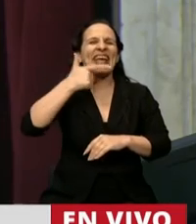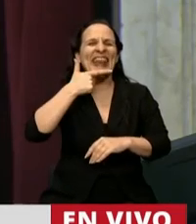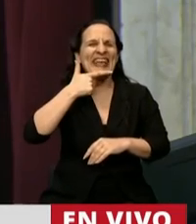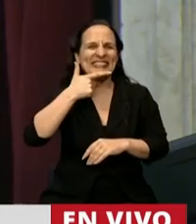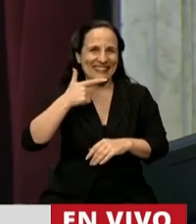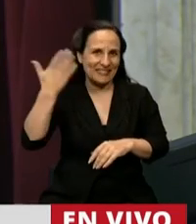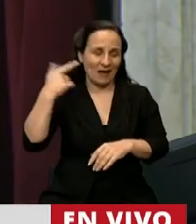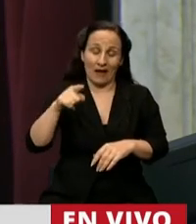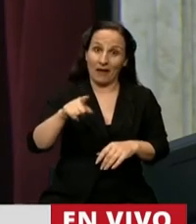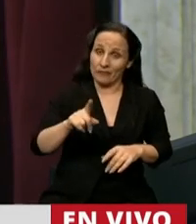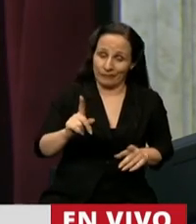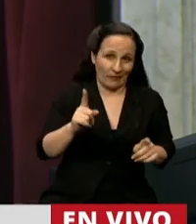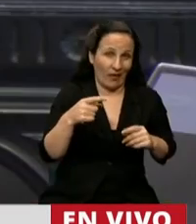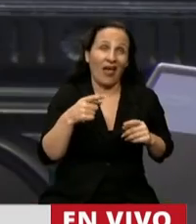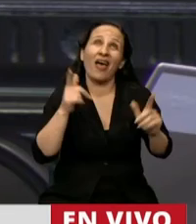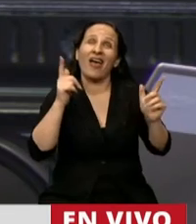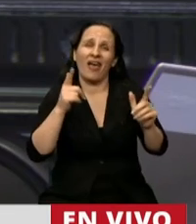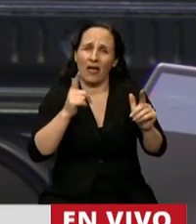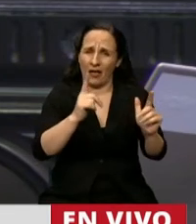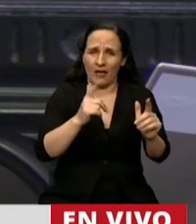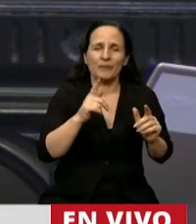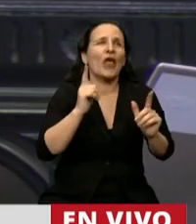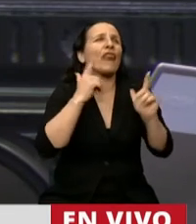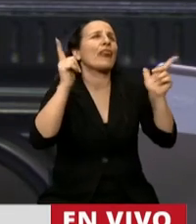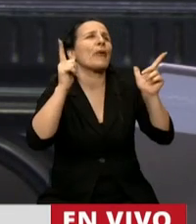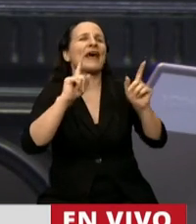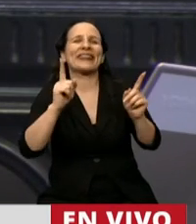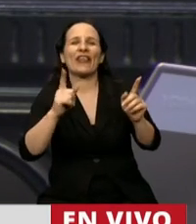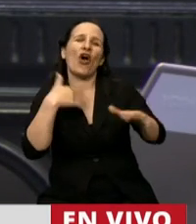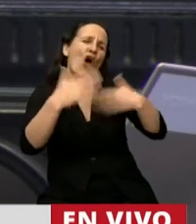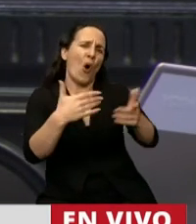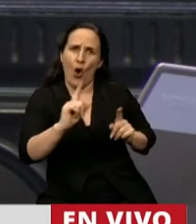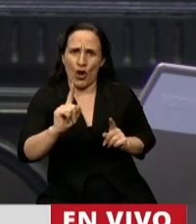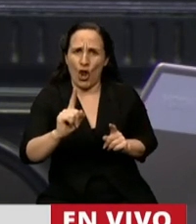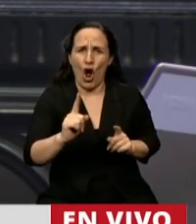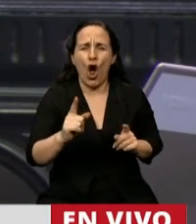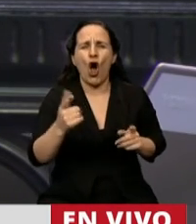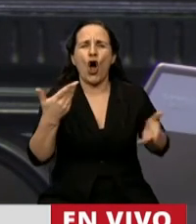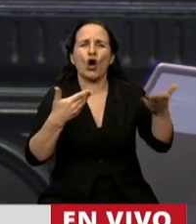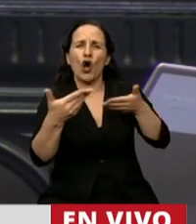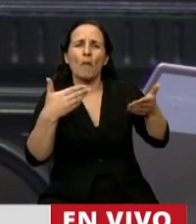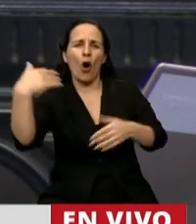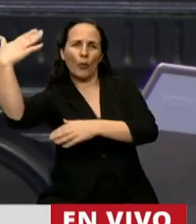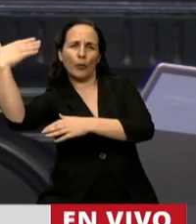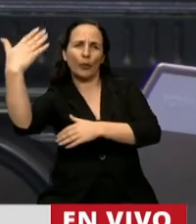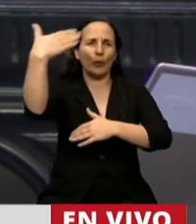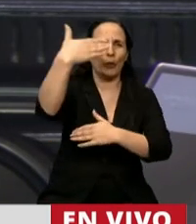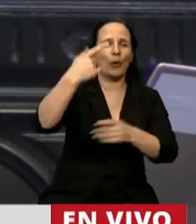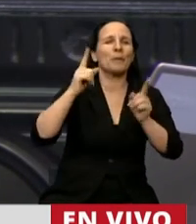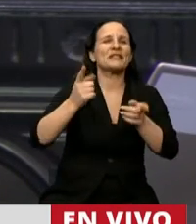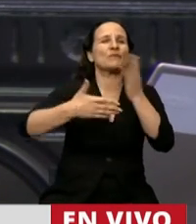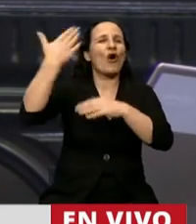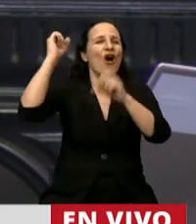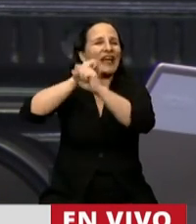acá a divertirnos. No, divertido en el sentido, no en el sentido lúdico, sino en el sentido de un torneo de oratoria, como decían los